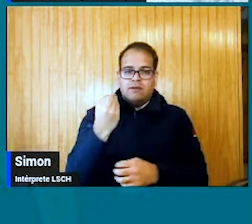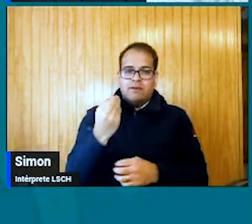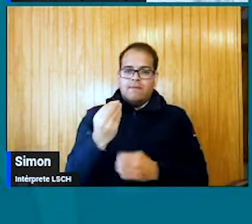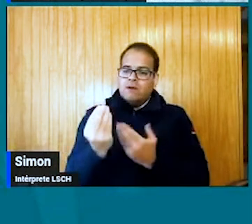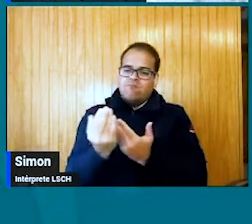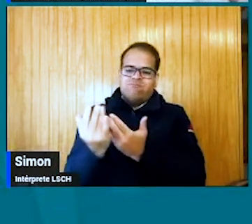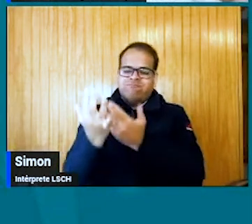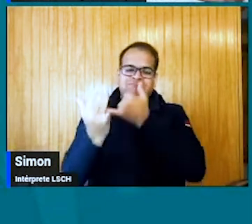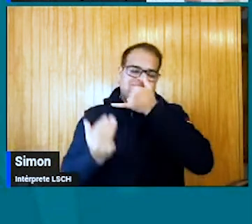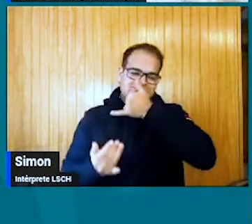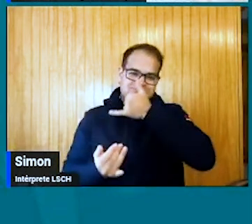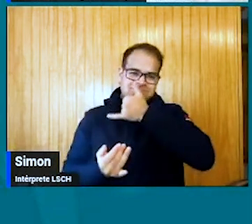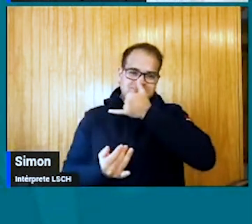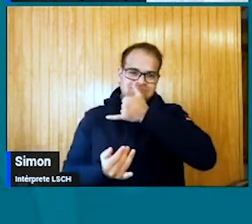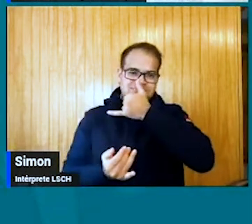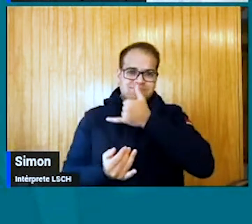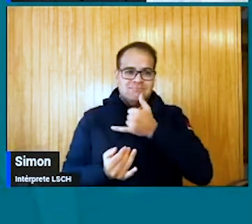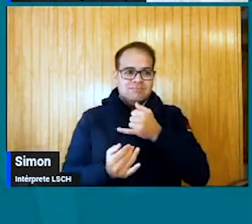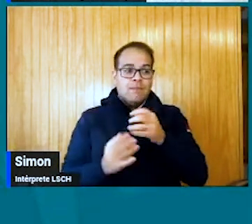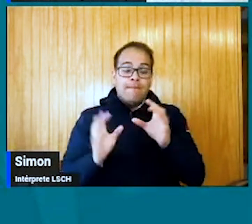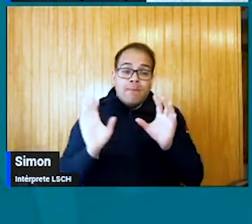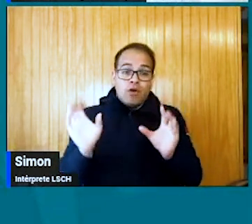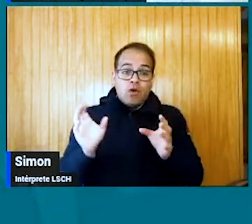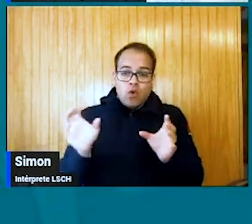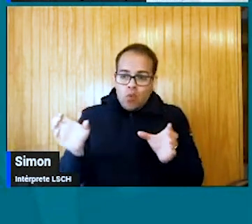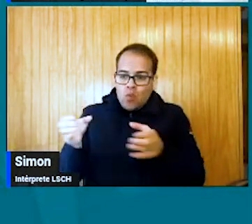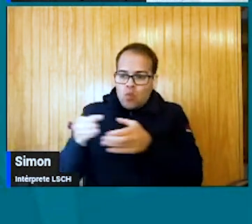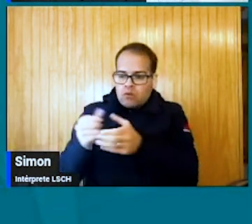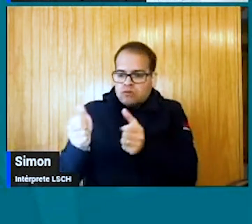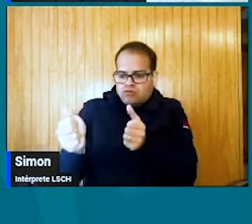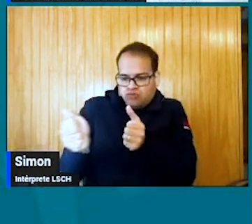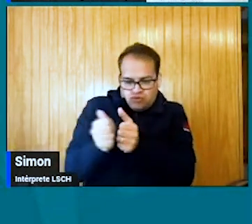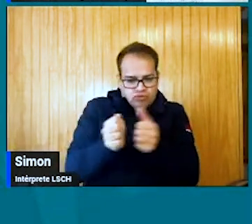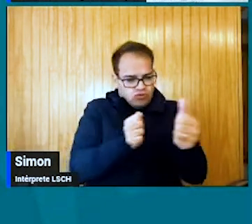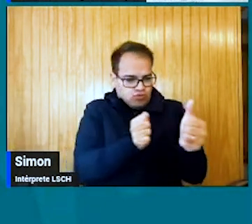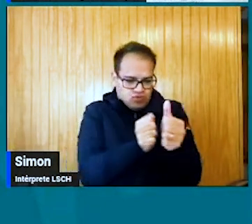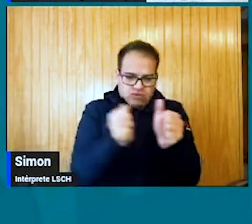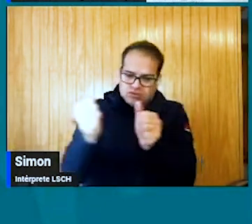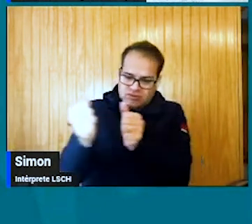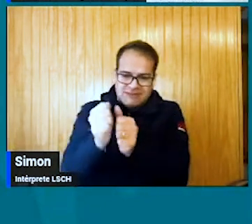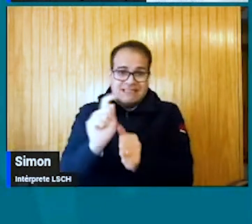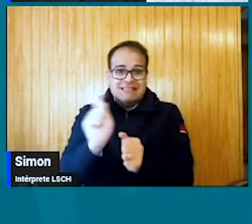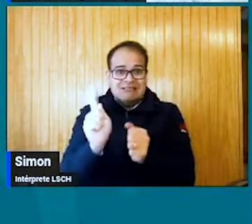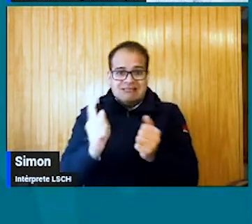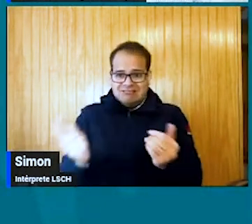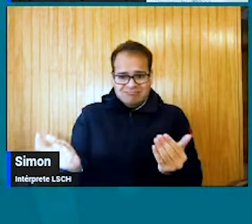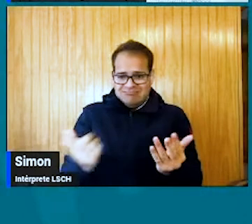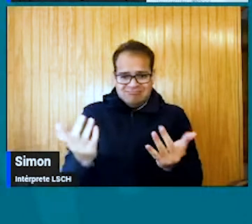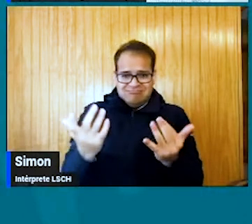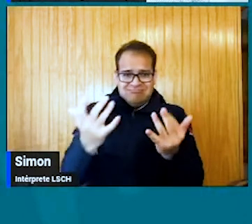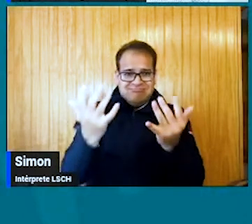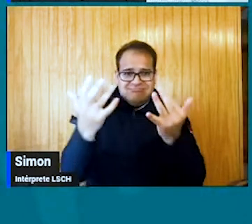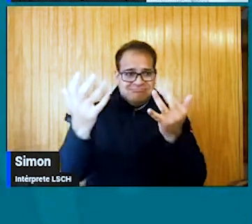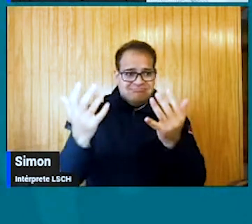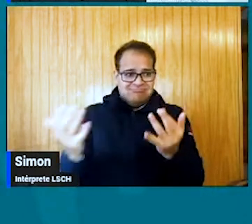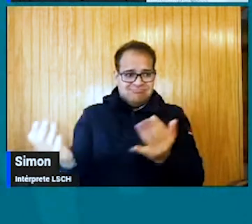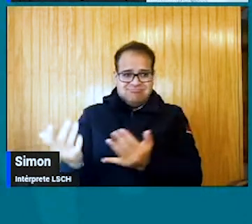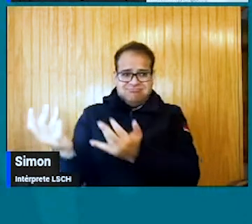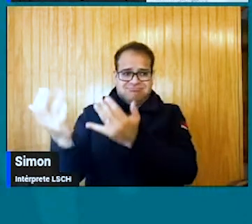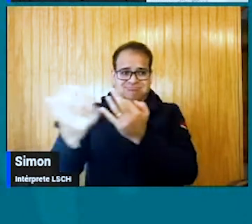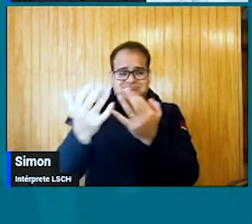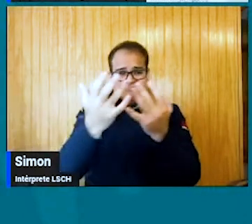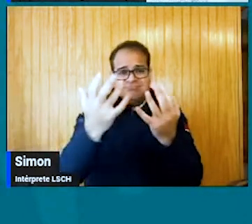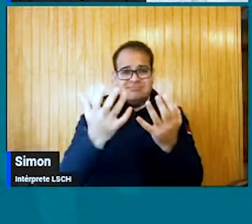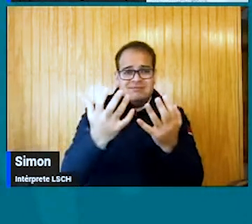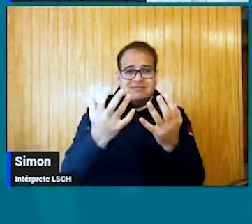No hay que poner muchos juntos, ya que se genera el efecto chimenea y este calor que estamos tratando de entregar y que se quede en el